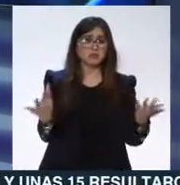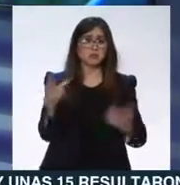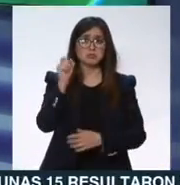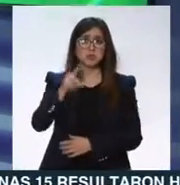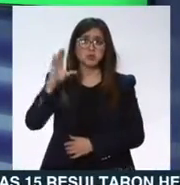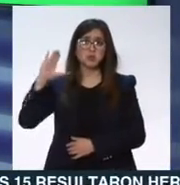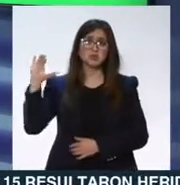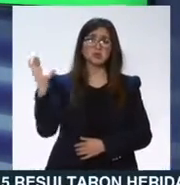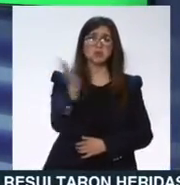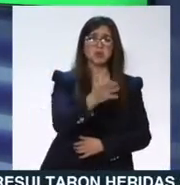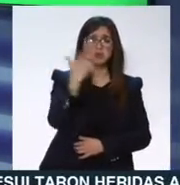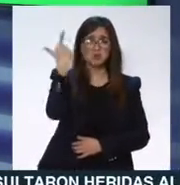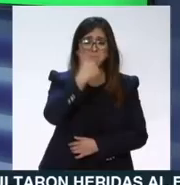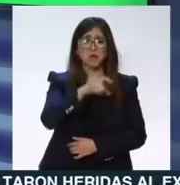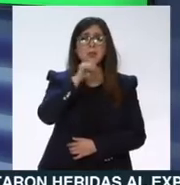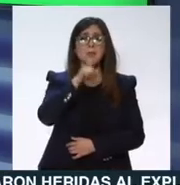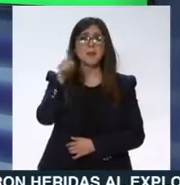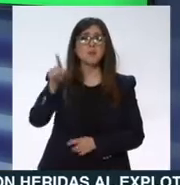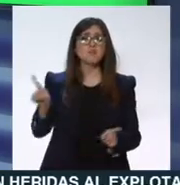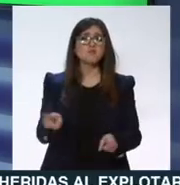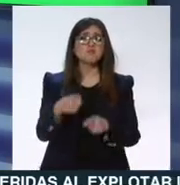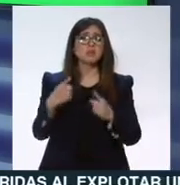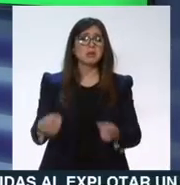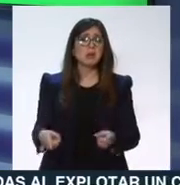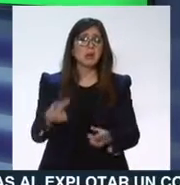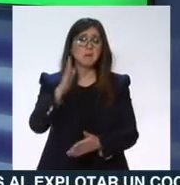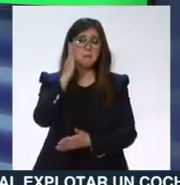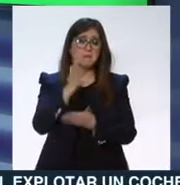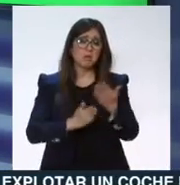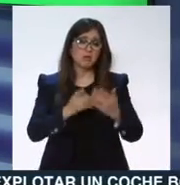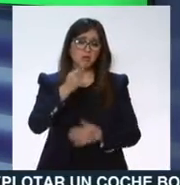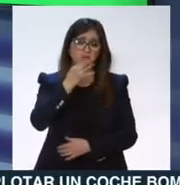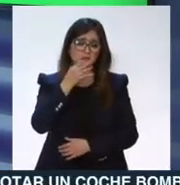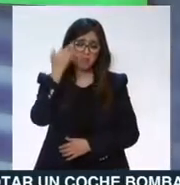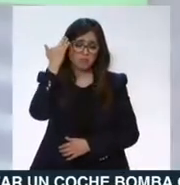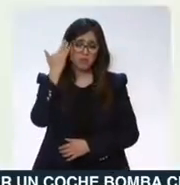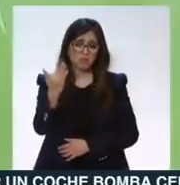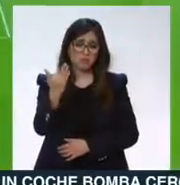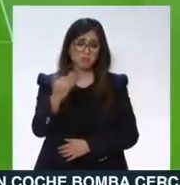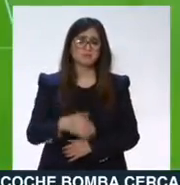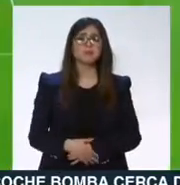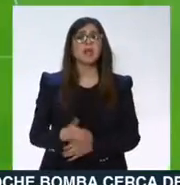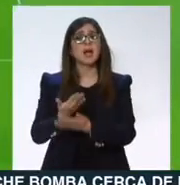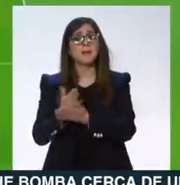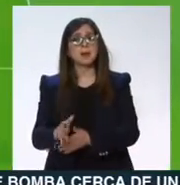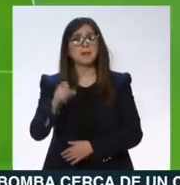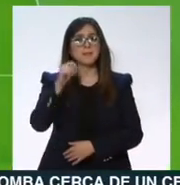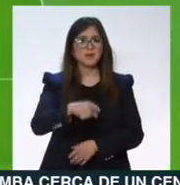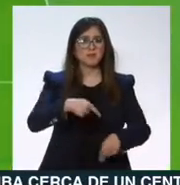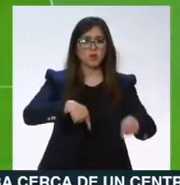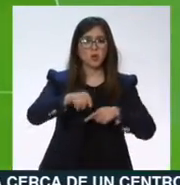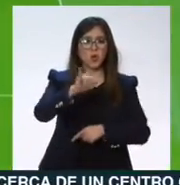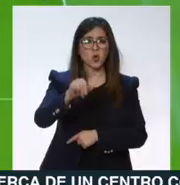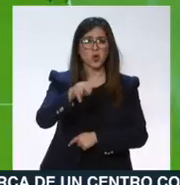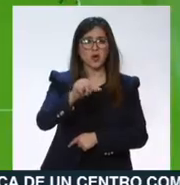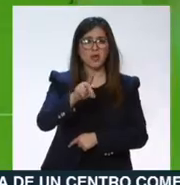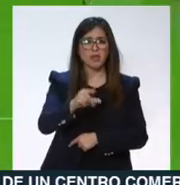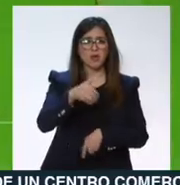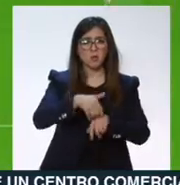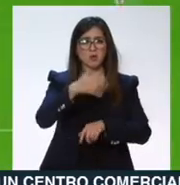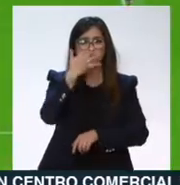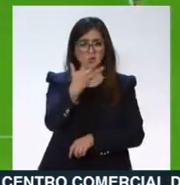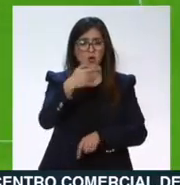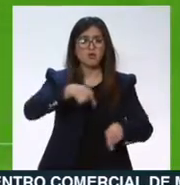estuvo, así como el show del medio tiempo. Y hablando de cosas feas, hoy en el cierre de la jornada número 5 del torneo de la Liga